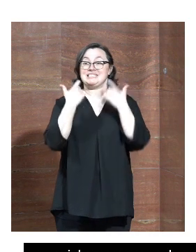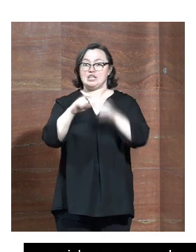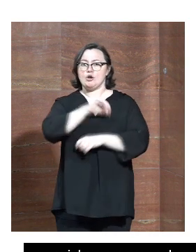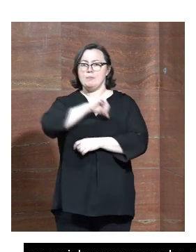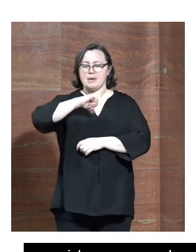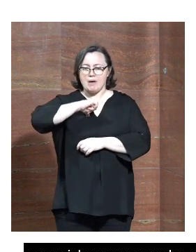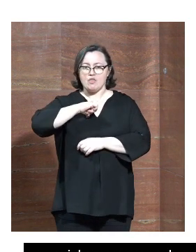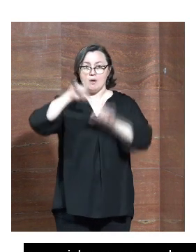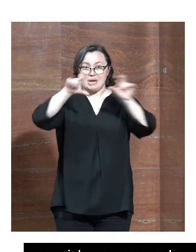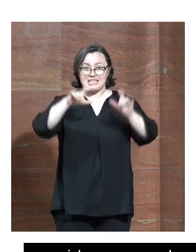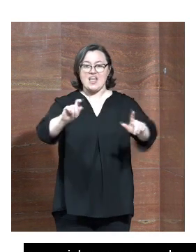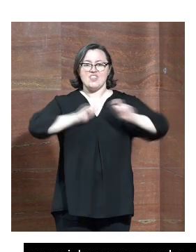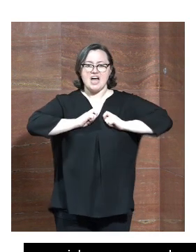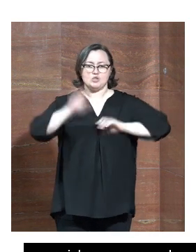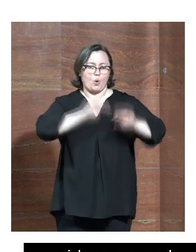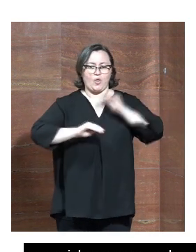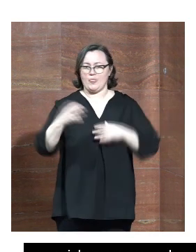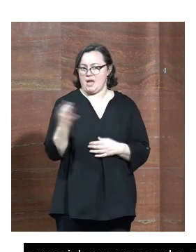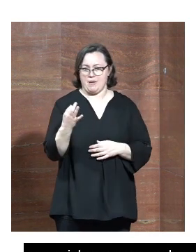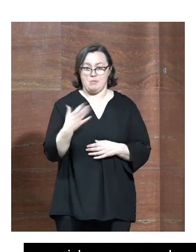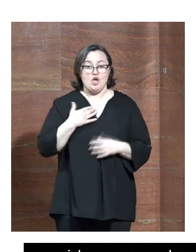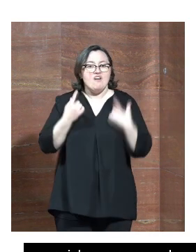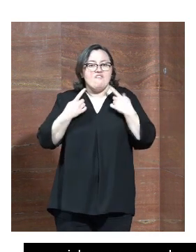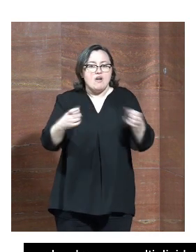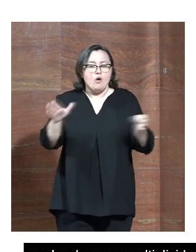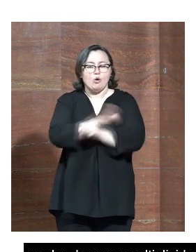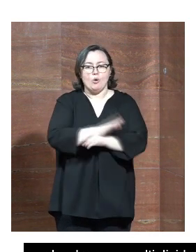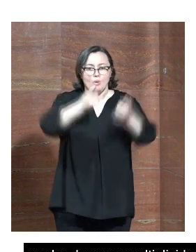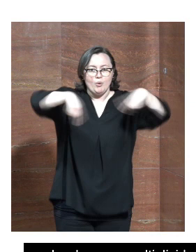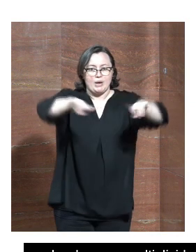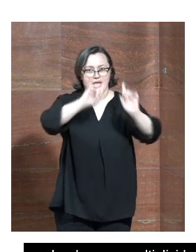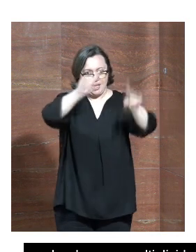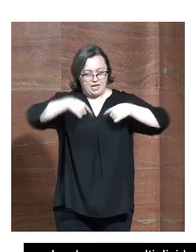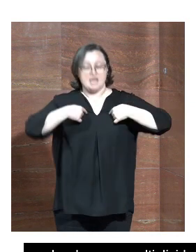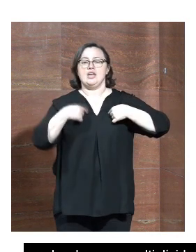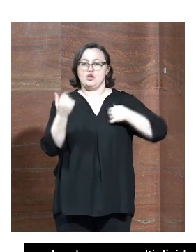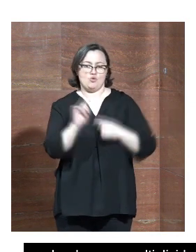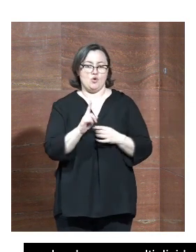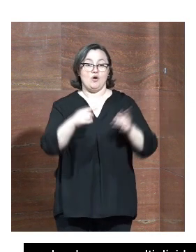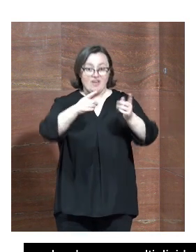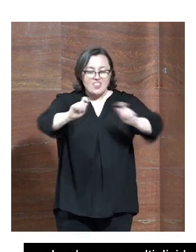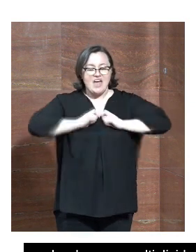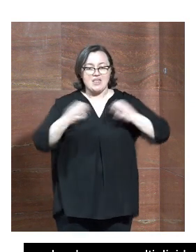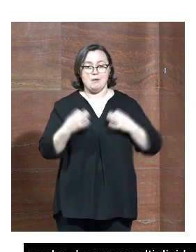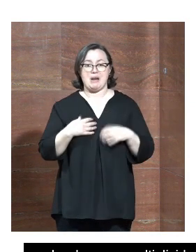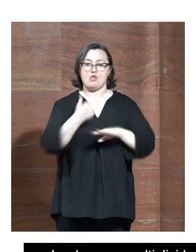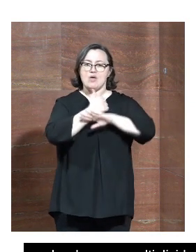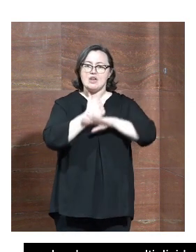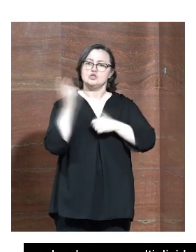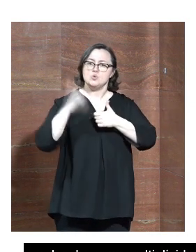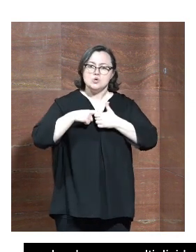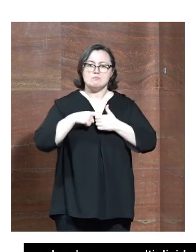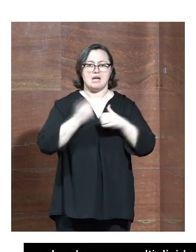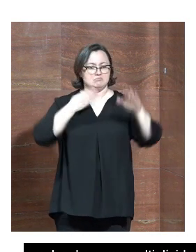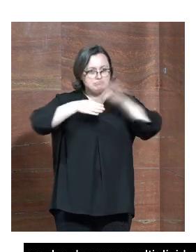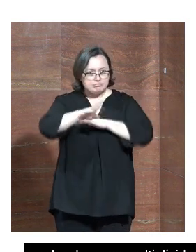sector privado tiene que dar soluciones a esas necesidades para convertirlos en ciudadanos completamente activos